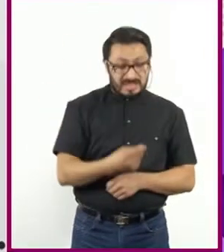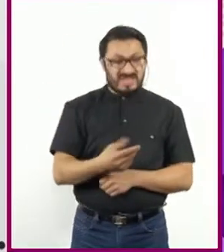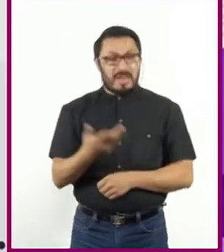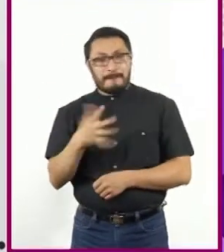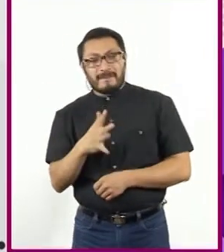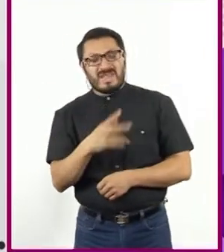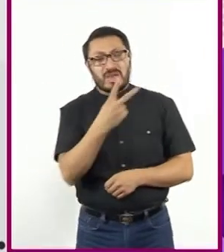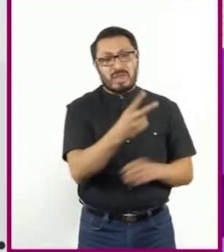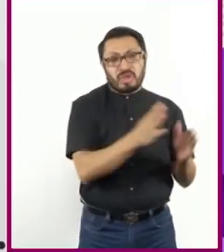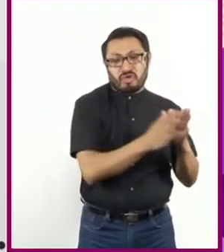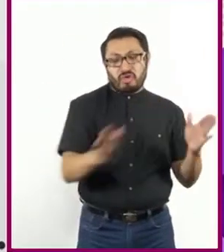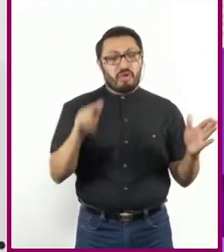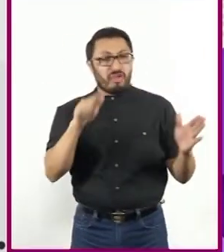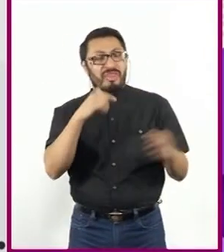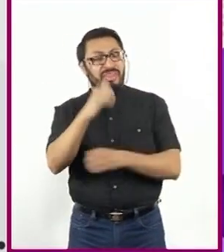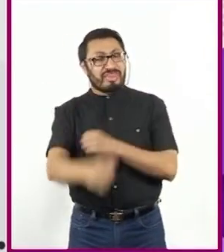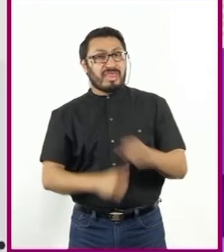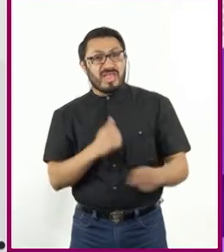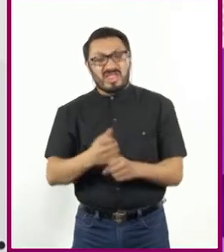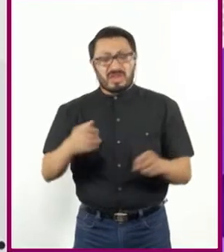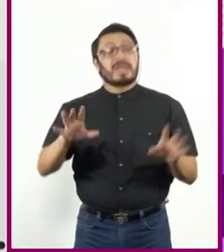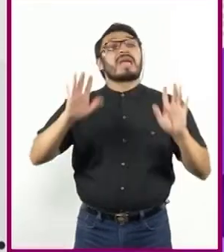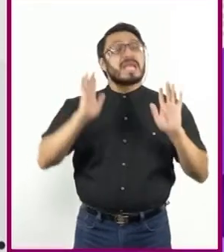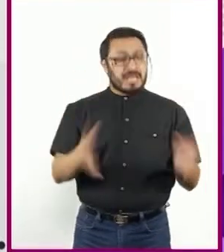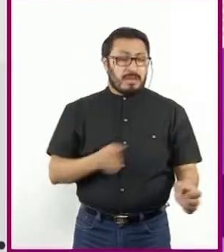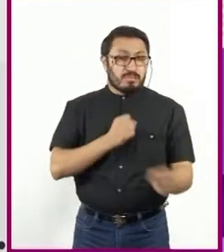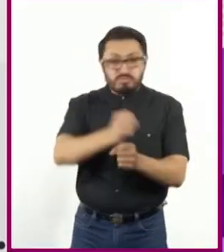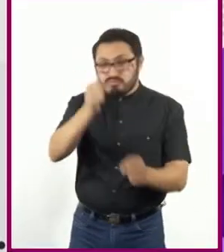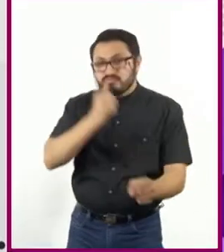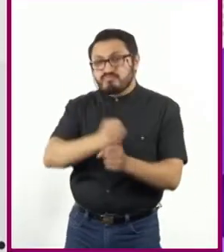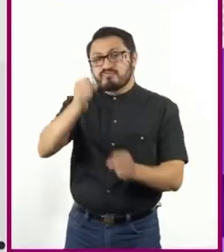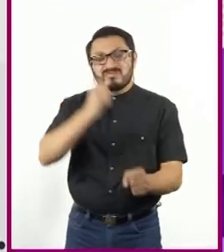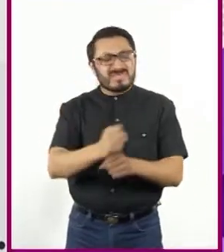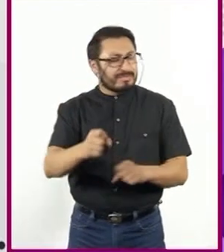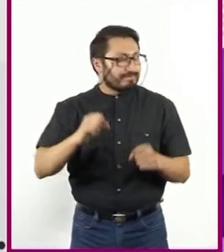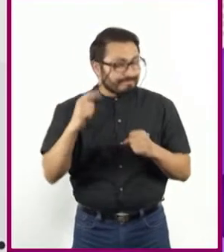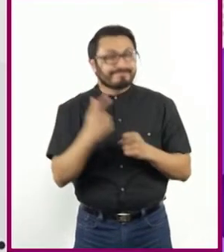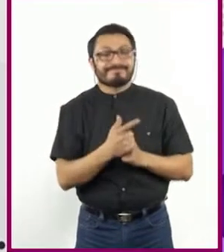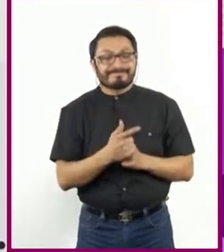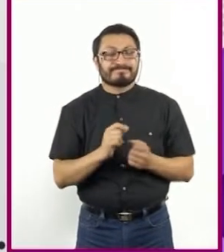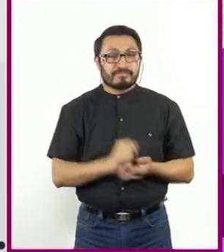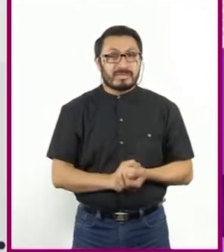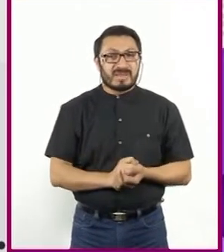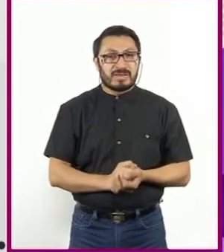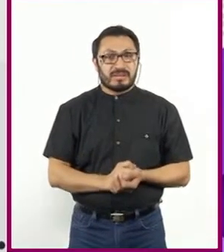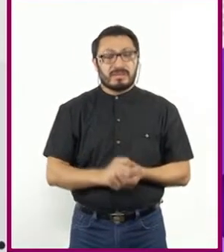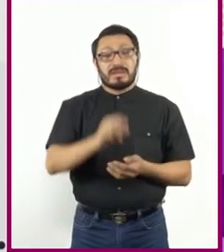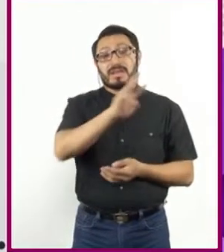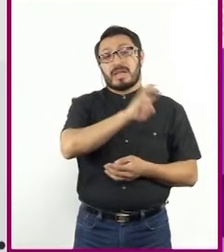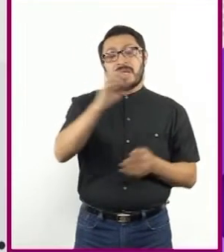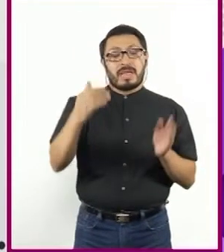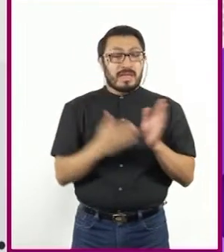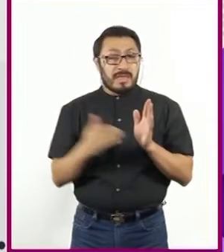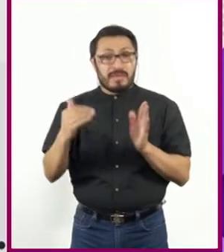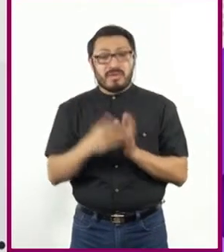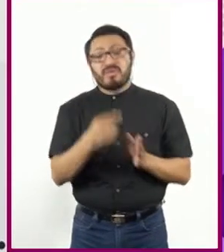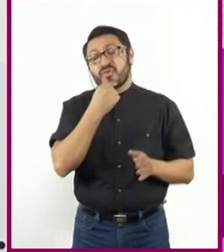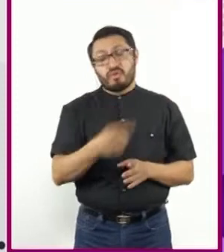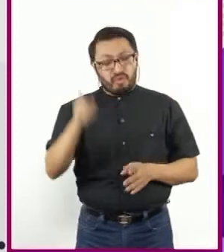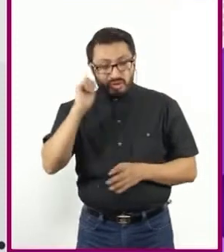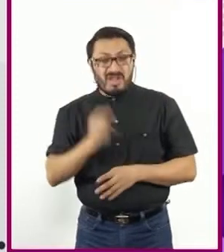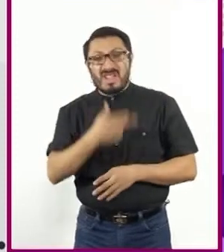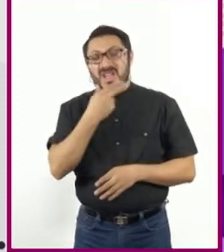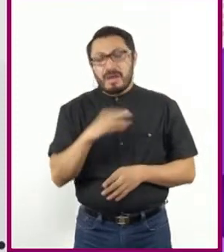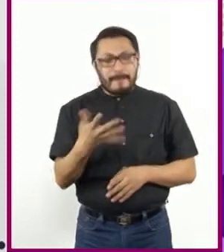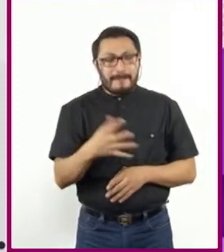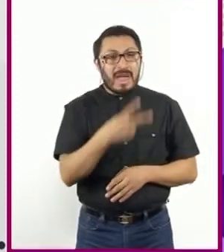entre 2 y 17 años es víctima de algún tipo de violencia. 300 millones de niñas y niños